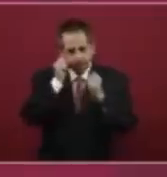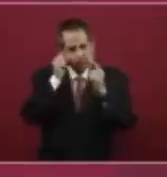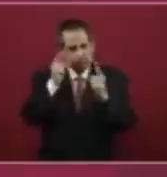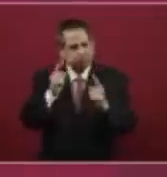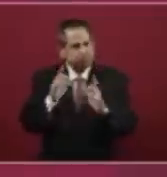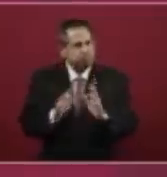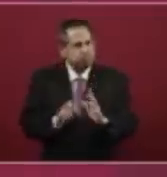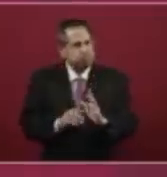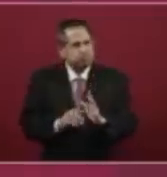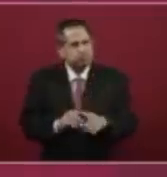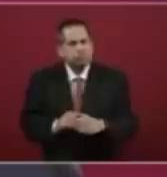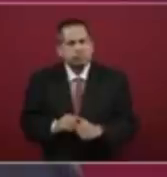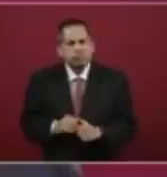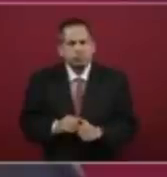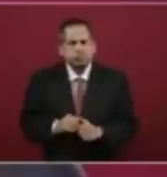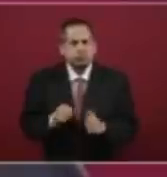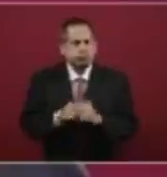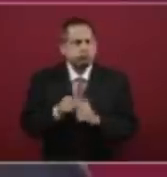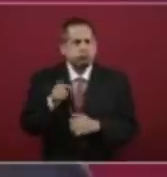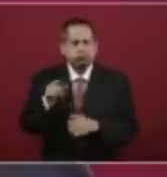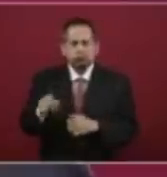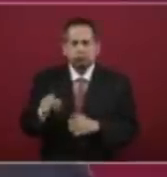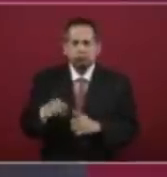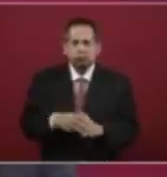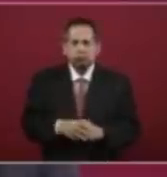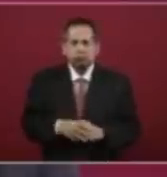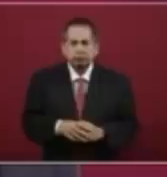admiración por el